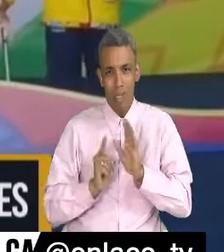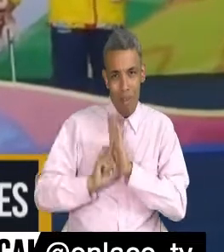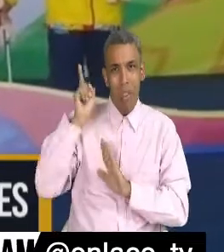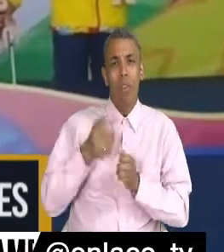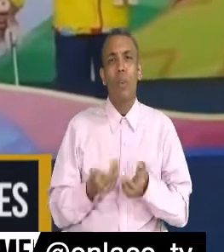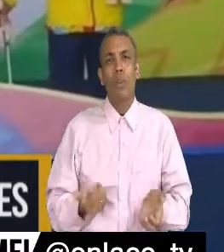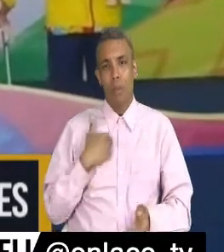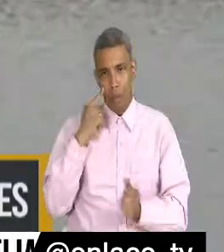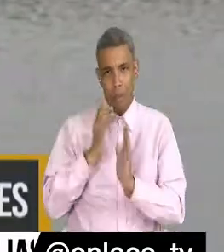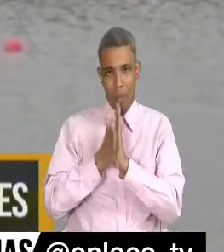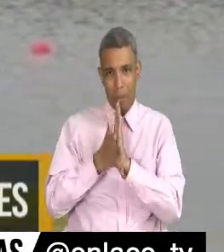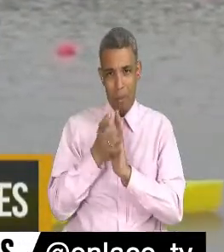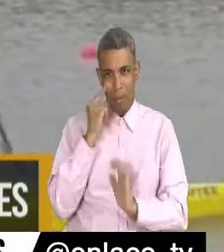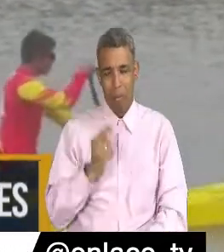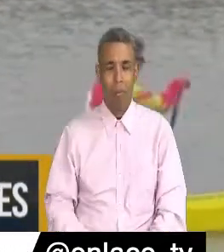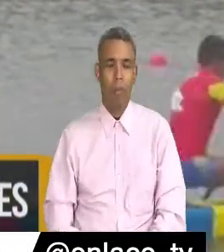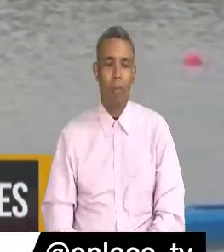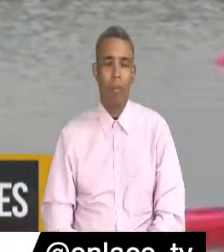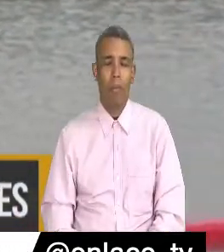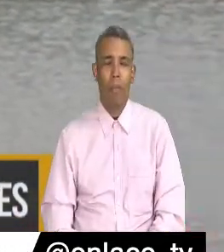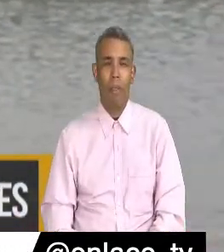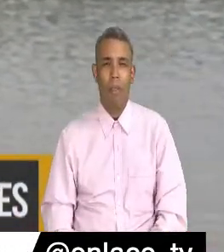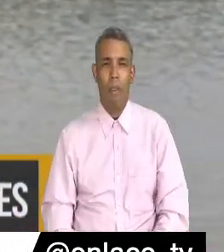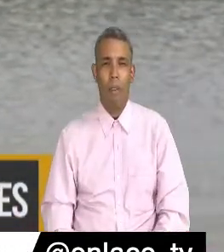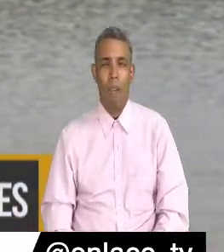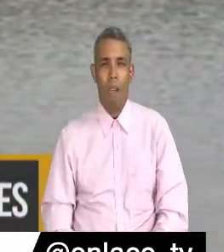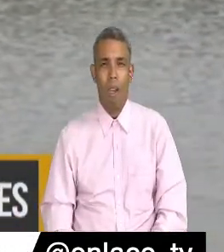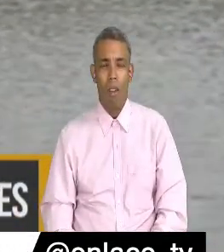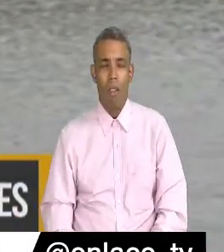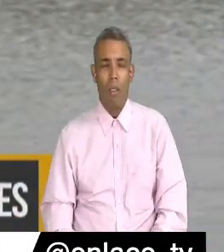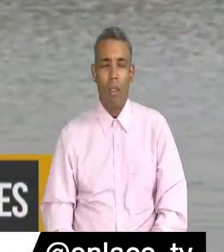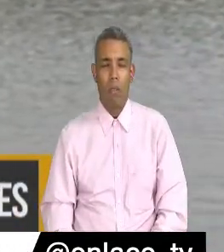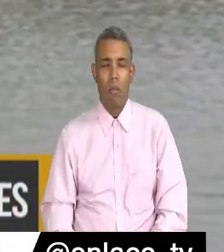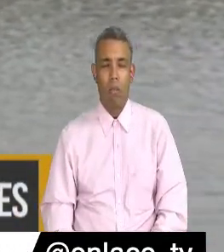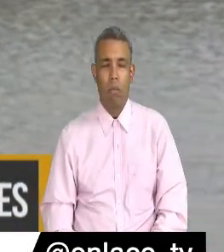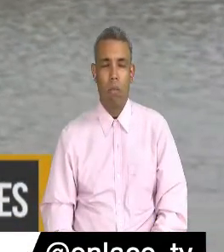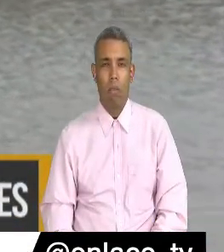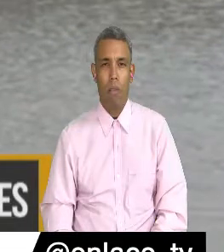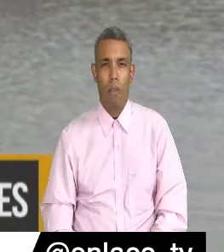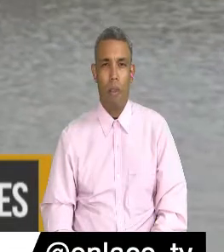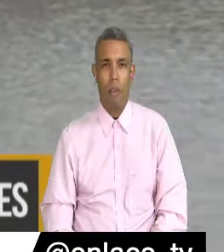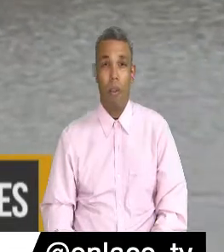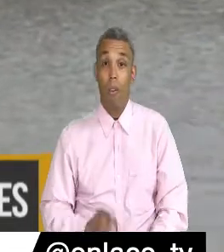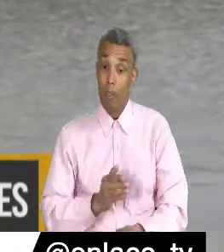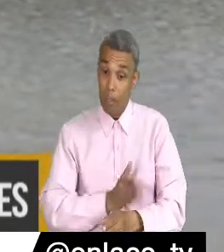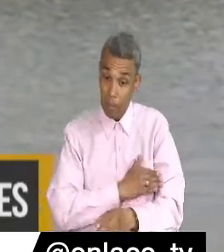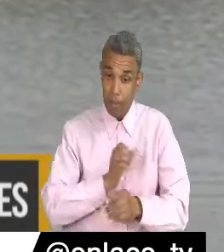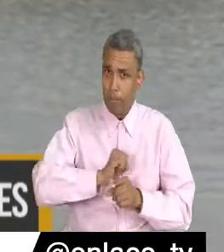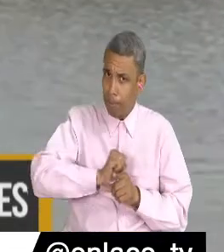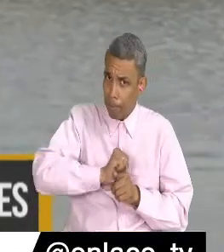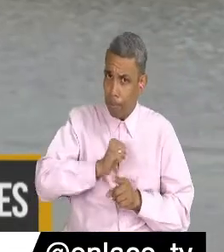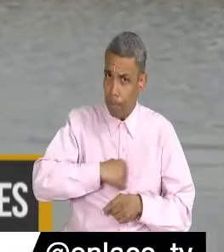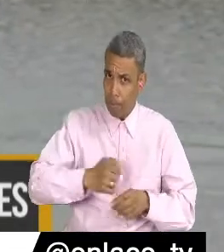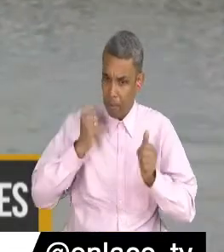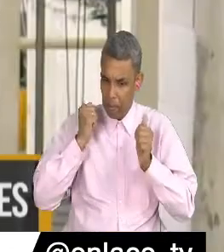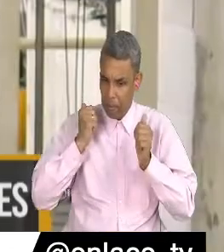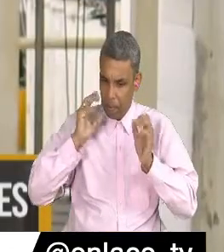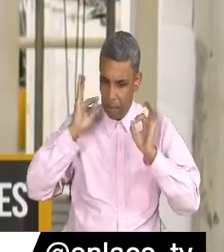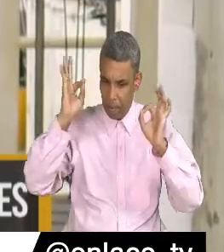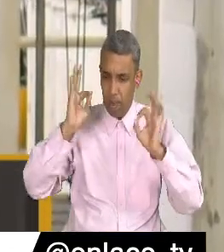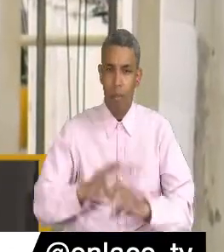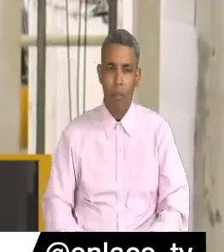sus deportistas y el sueño de obtener medallas en el ámbito panamericano y mundial. Para ello, la preparación de estos jóvenes es intensa. No,